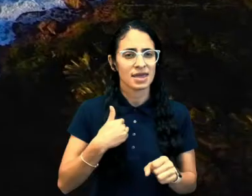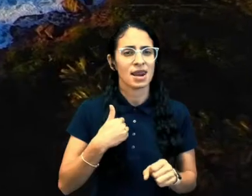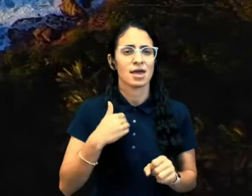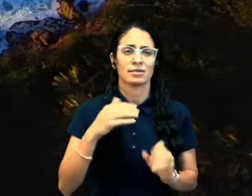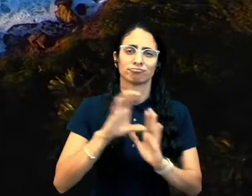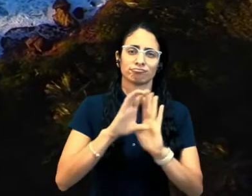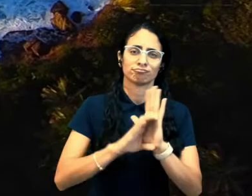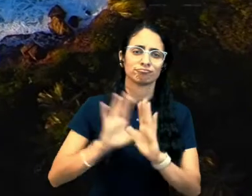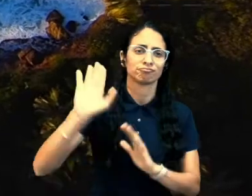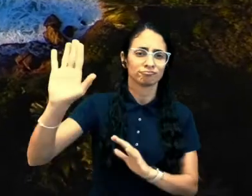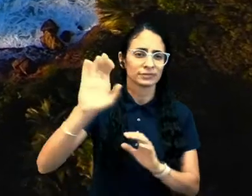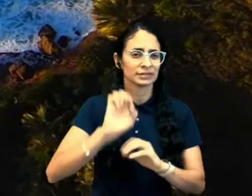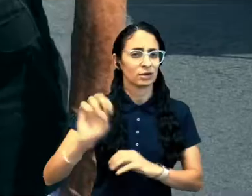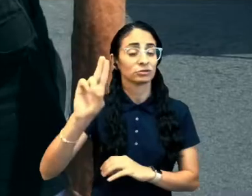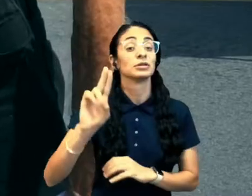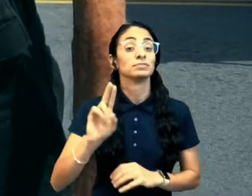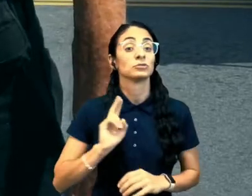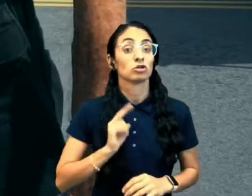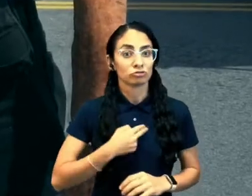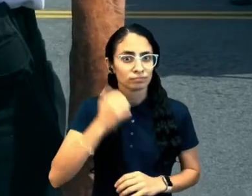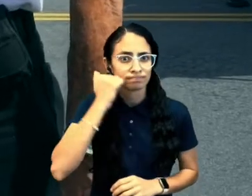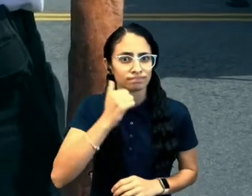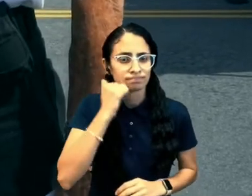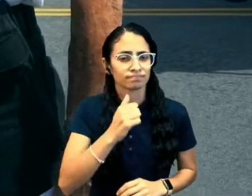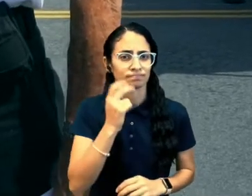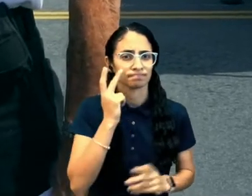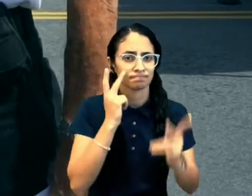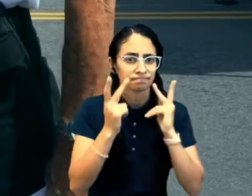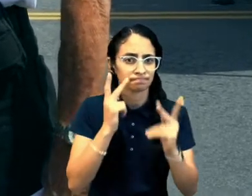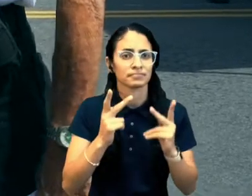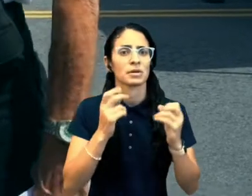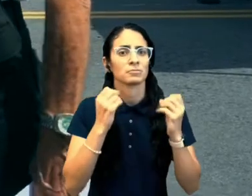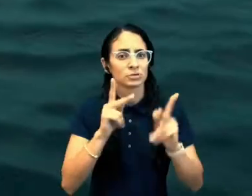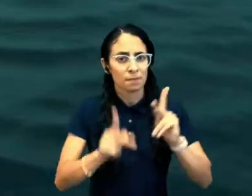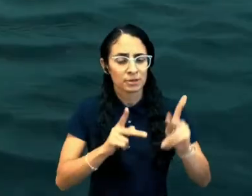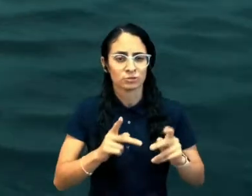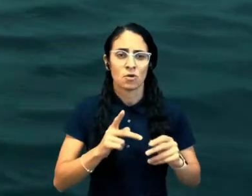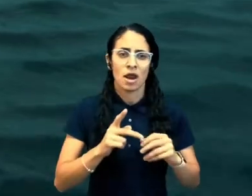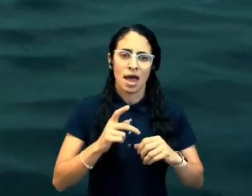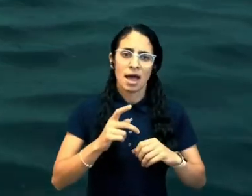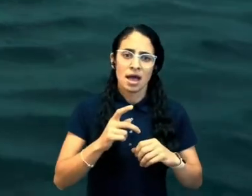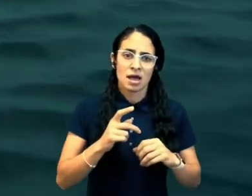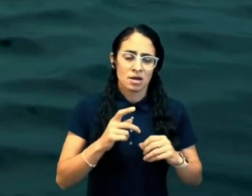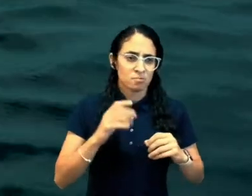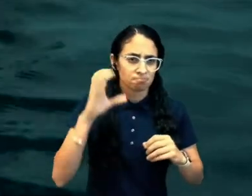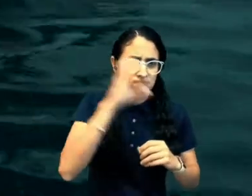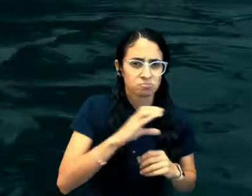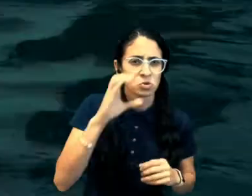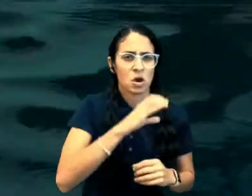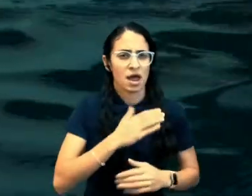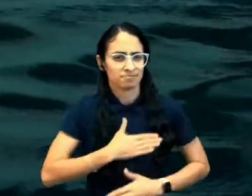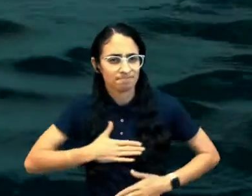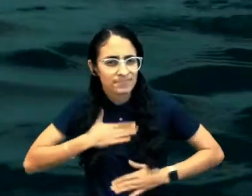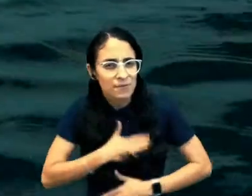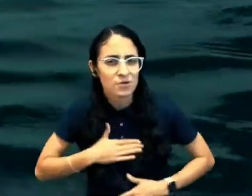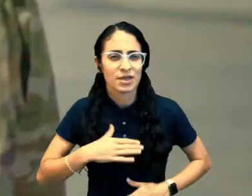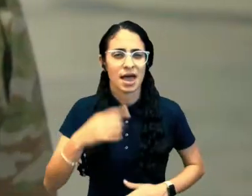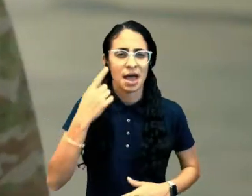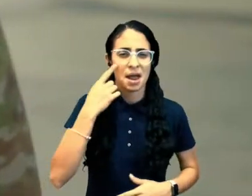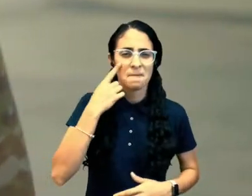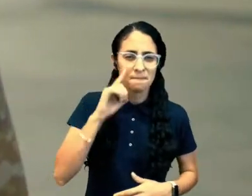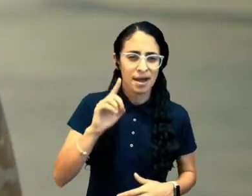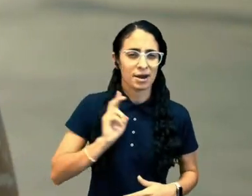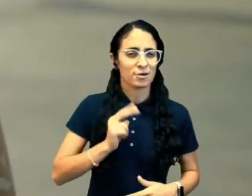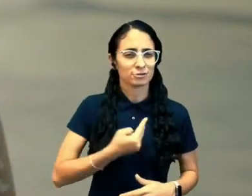Constitución de Estados Unidos. A diario, somos testigos de incontables personas que arriesgan sus vidas en busca de disfrutar de la